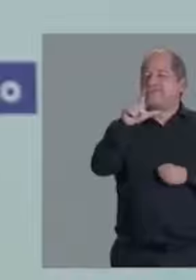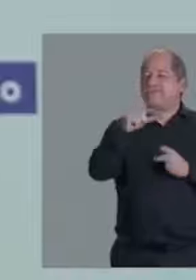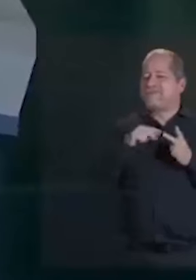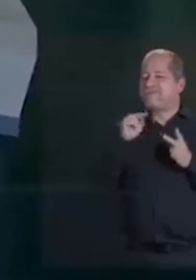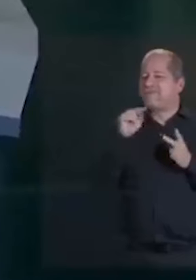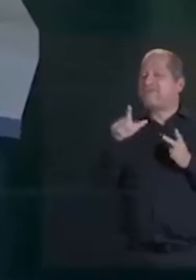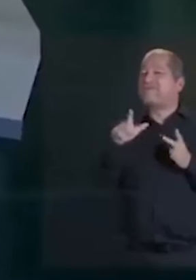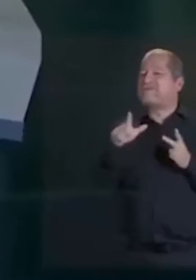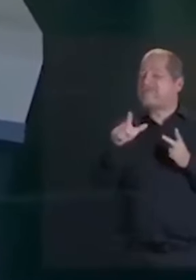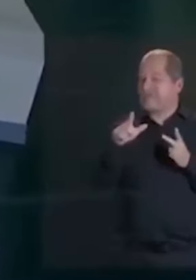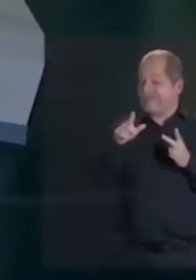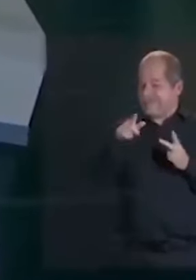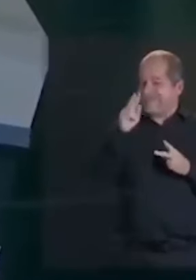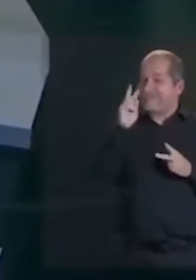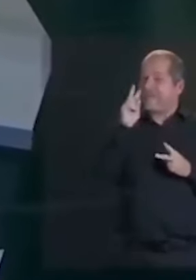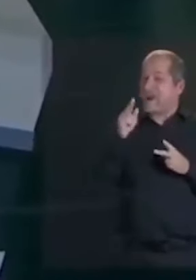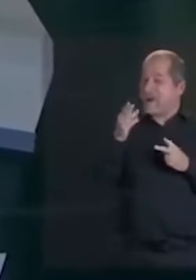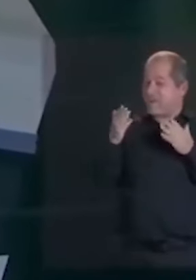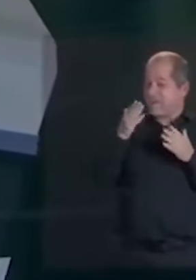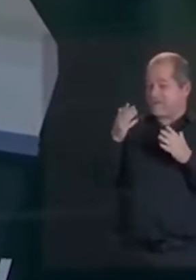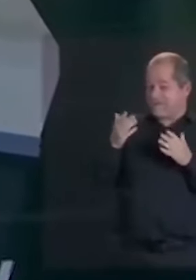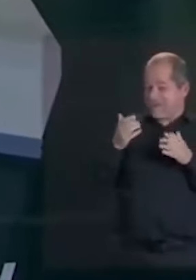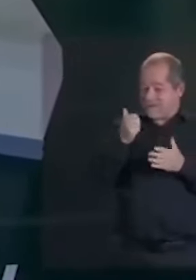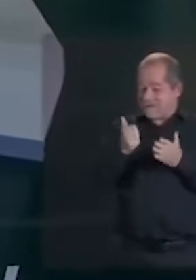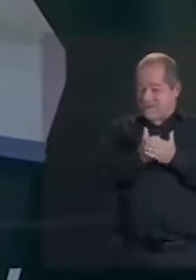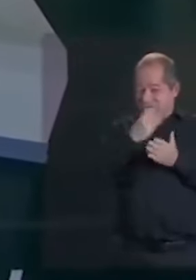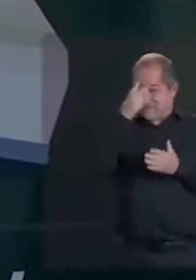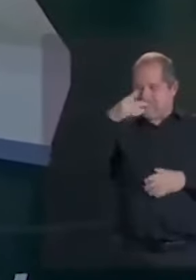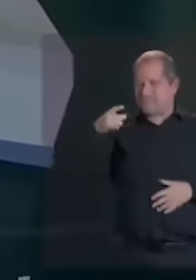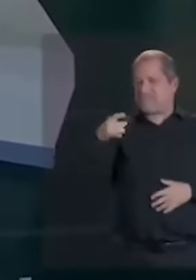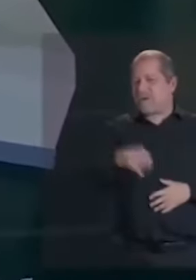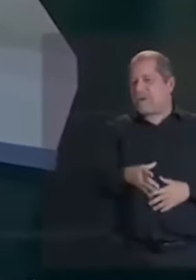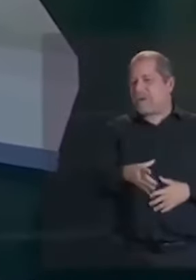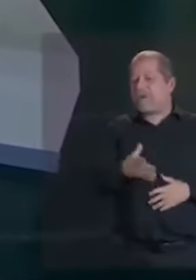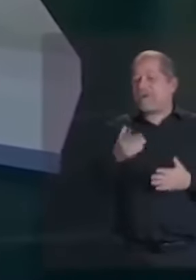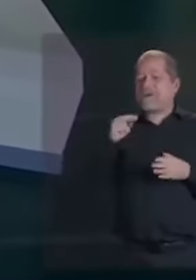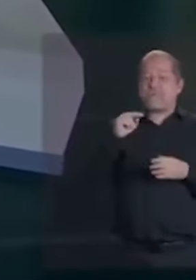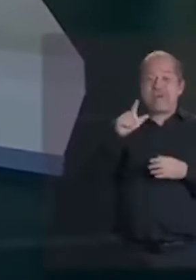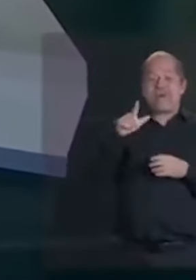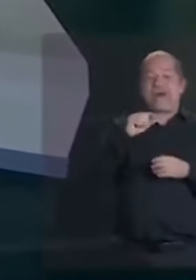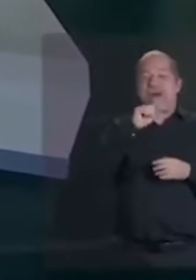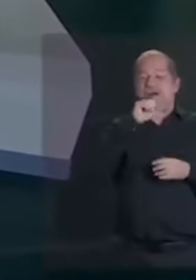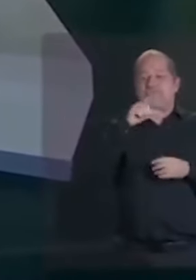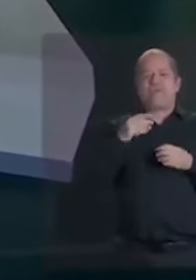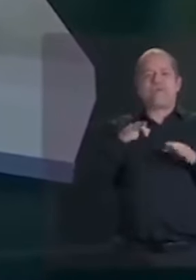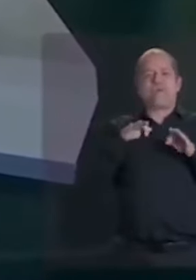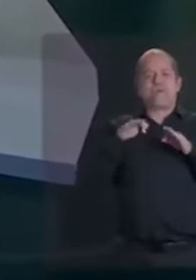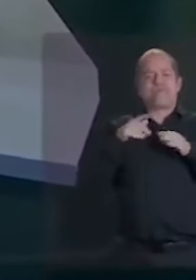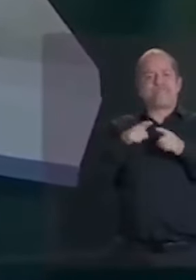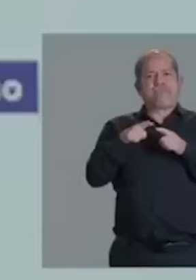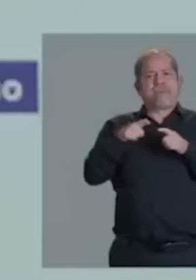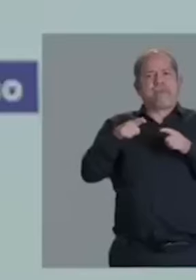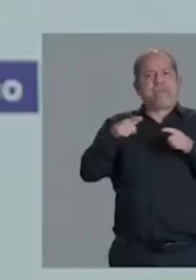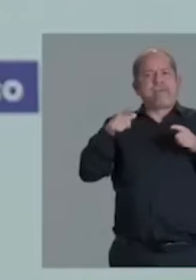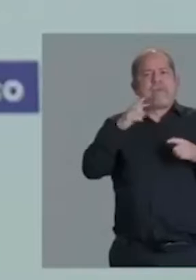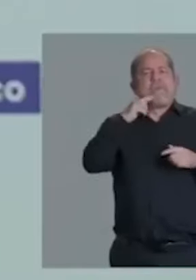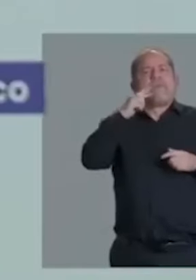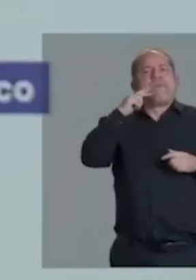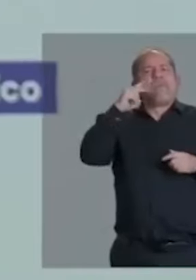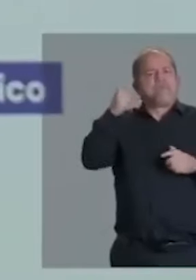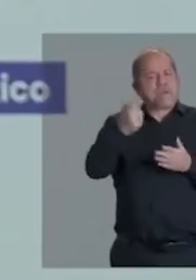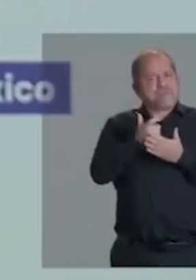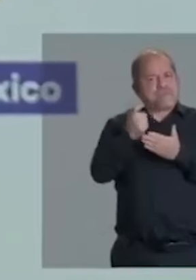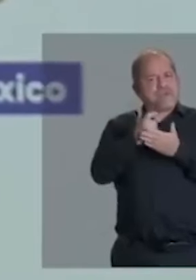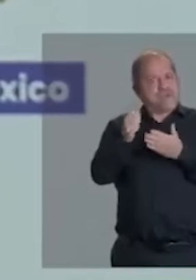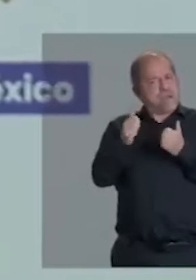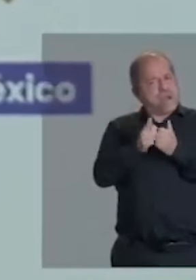han emprendido un modelo que le ha dado resultados con inversión, con empleos dignos a la gente. Ese es el modelo con el que